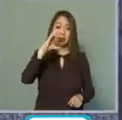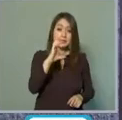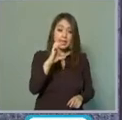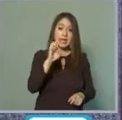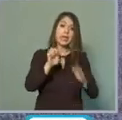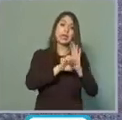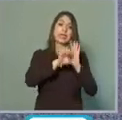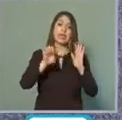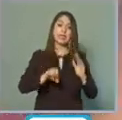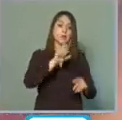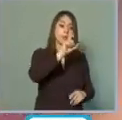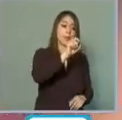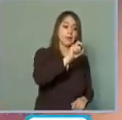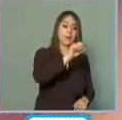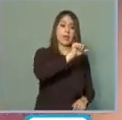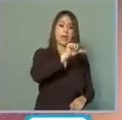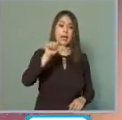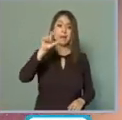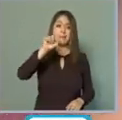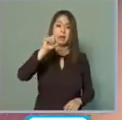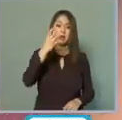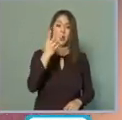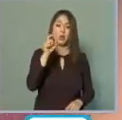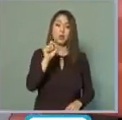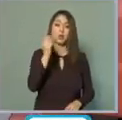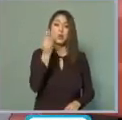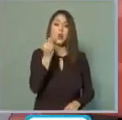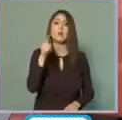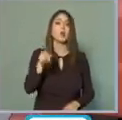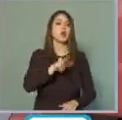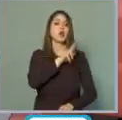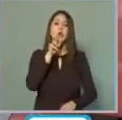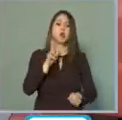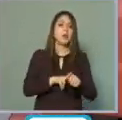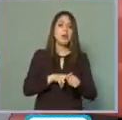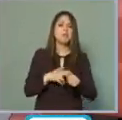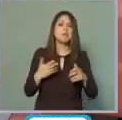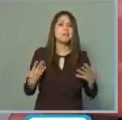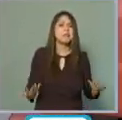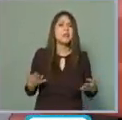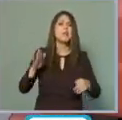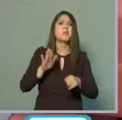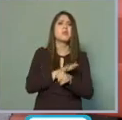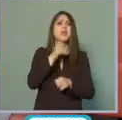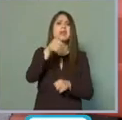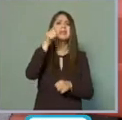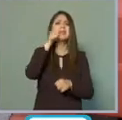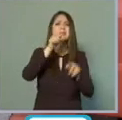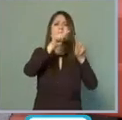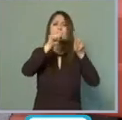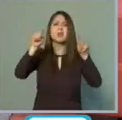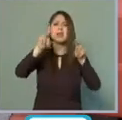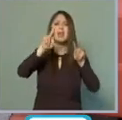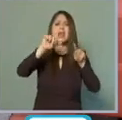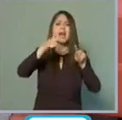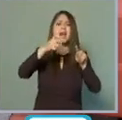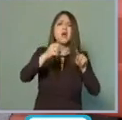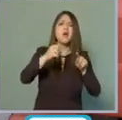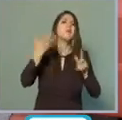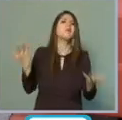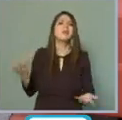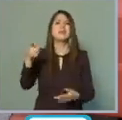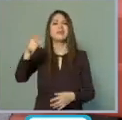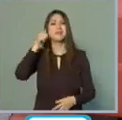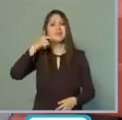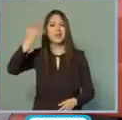20 a 24.9, estamos hablando de una normalidad. ¿Por qué Ok. tenemos un rango? ¿Por qué nos movemos? Justamente por lo que preguntabas.